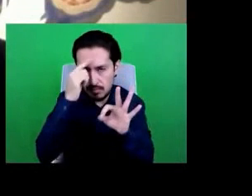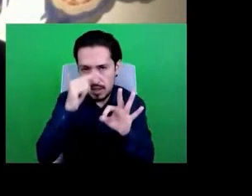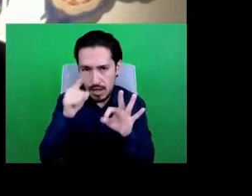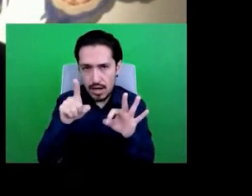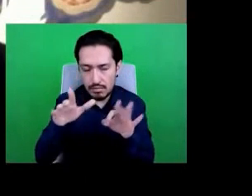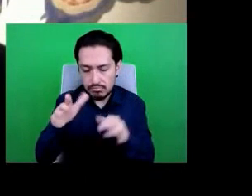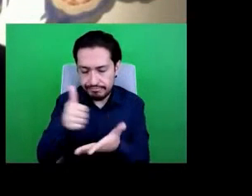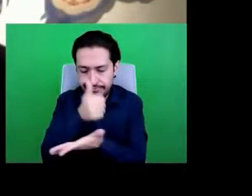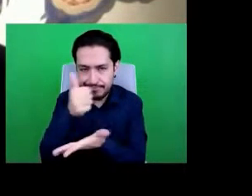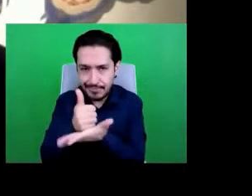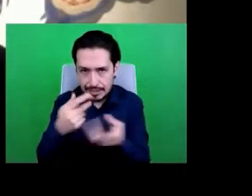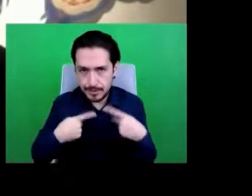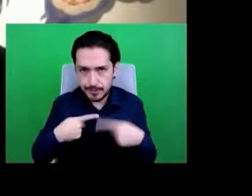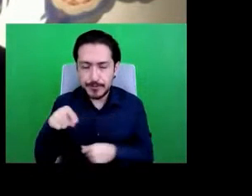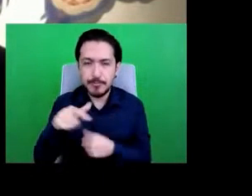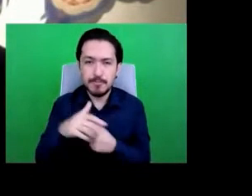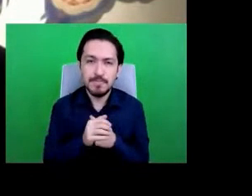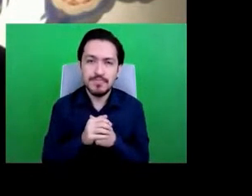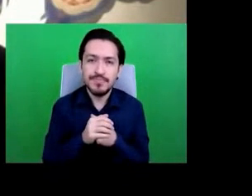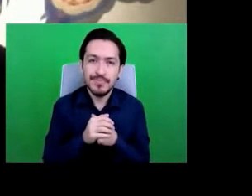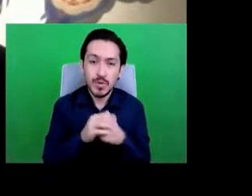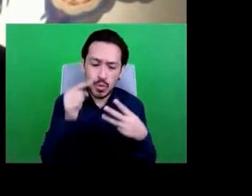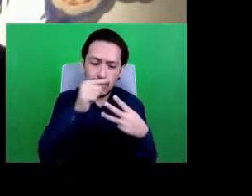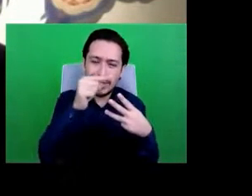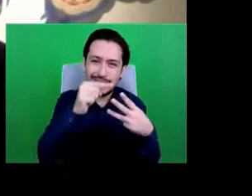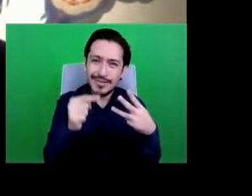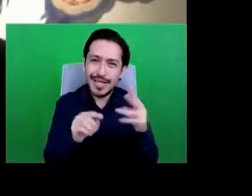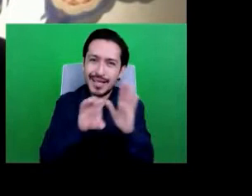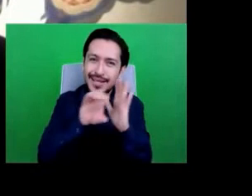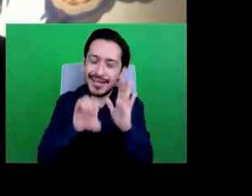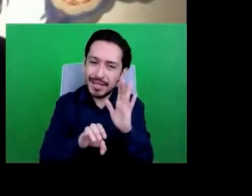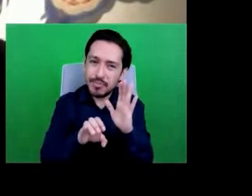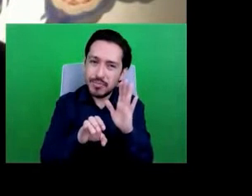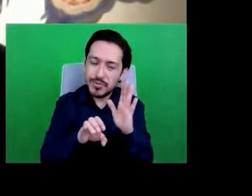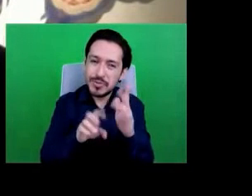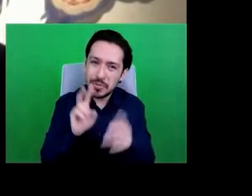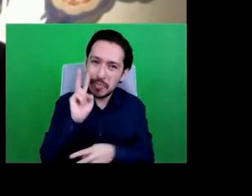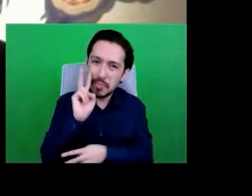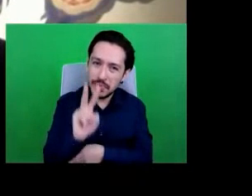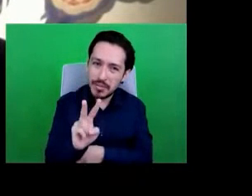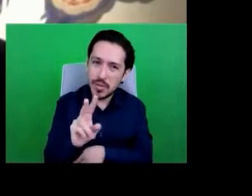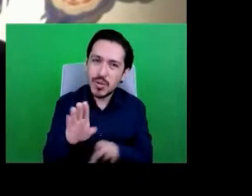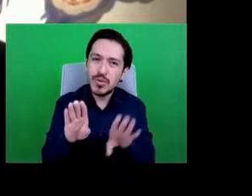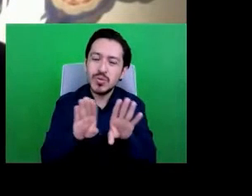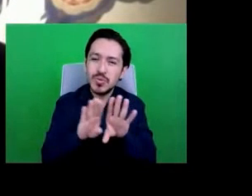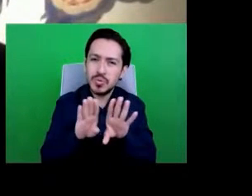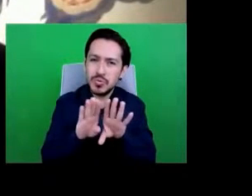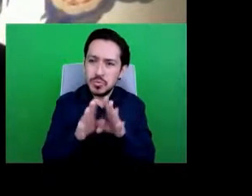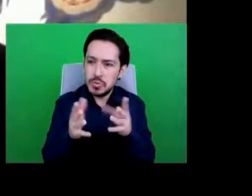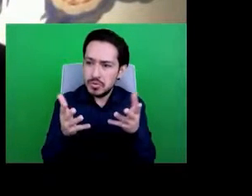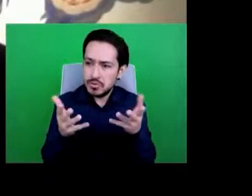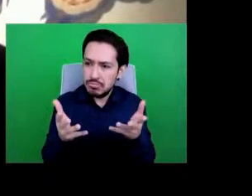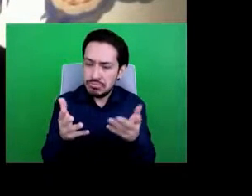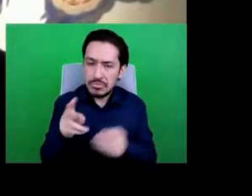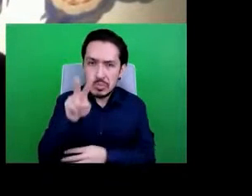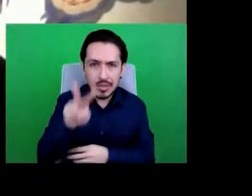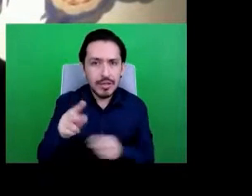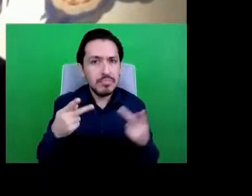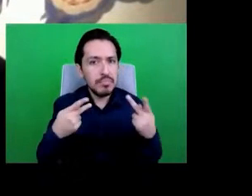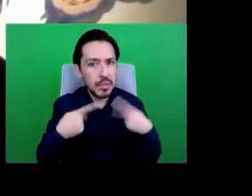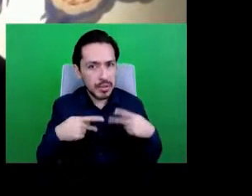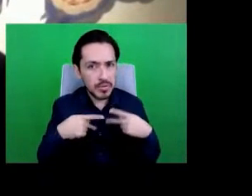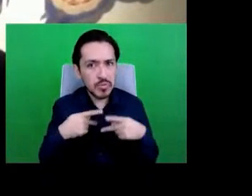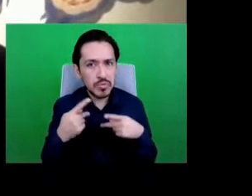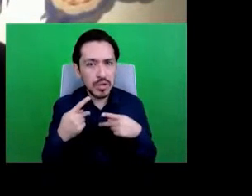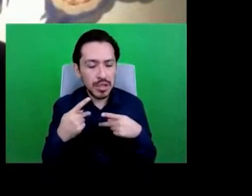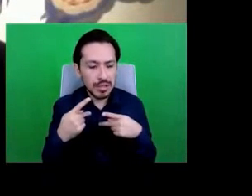En estos ejemplos, notamos cómo hay algunos en donde las personas están involucradas